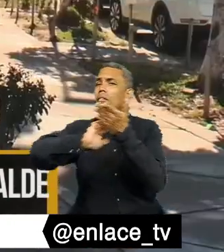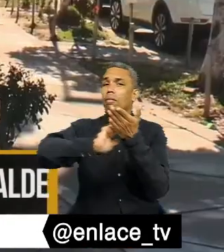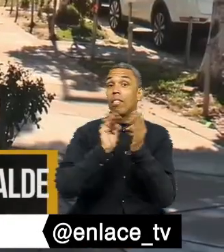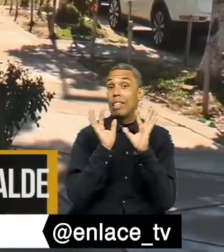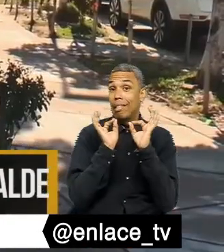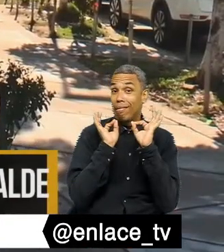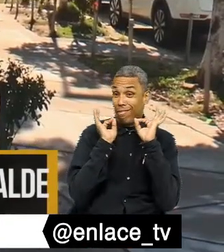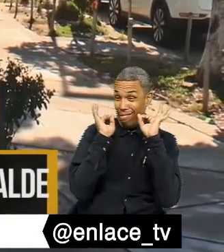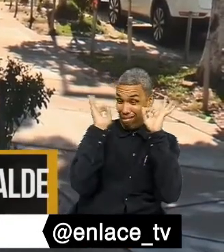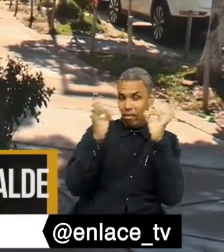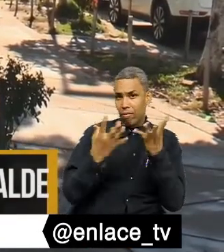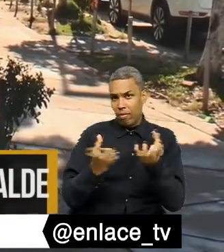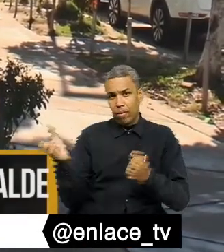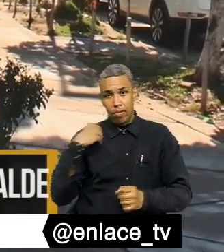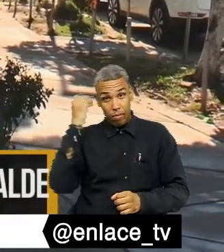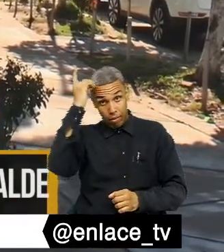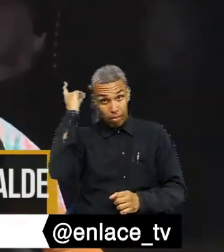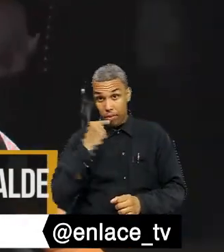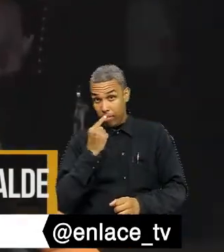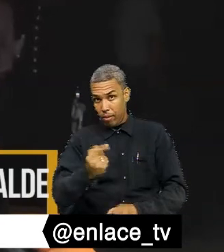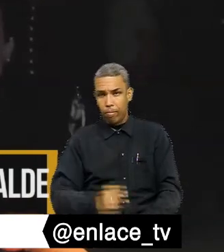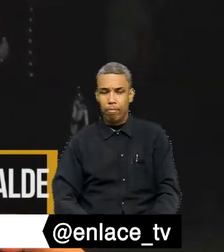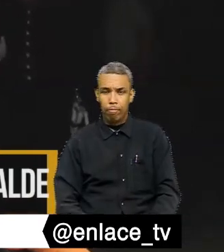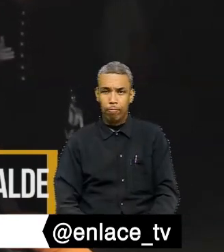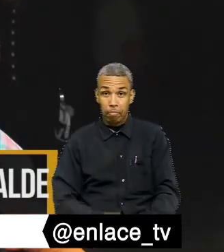sano esparcimiento para las familias barranqueñas.